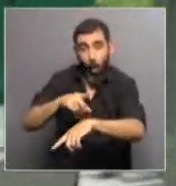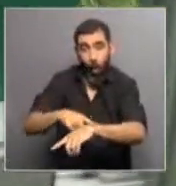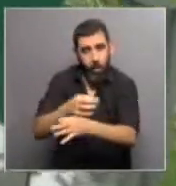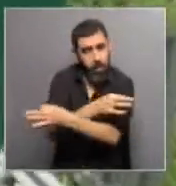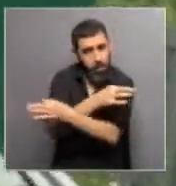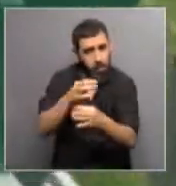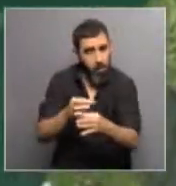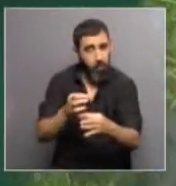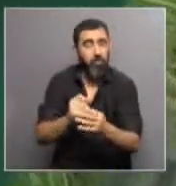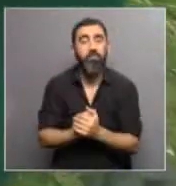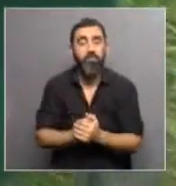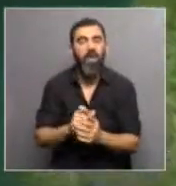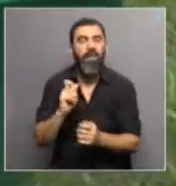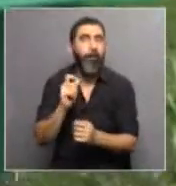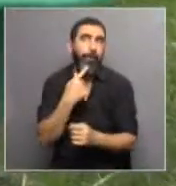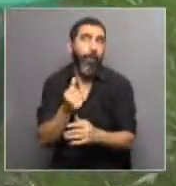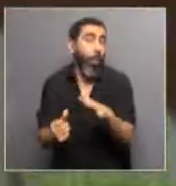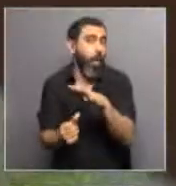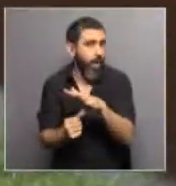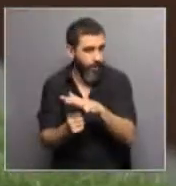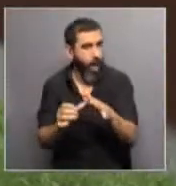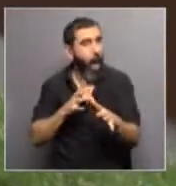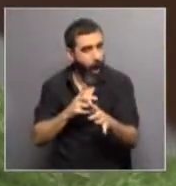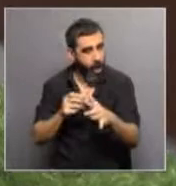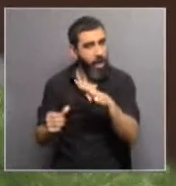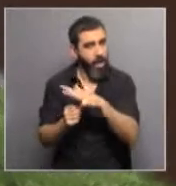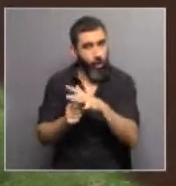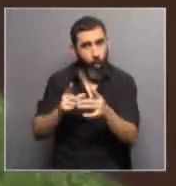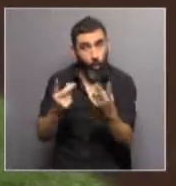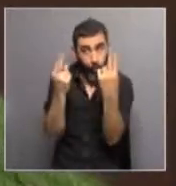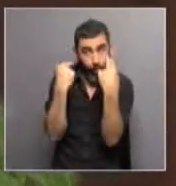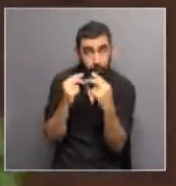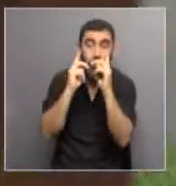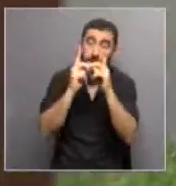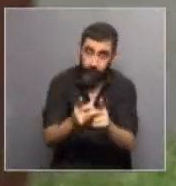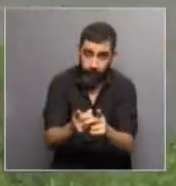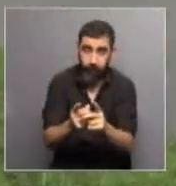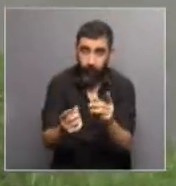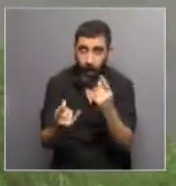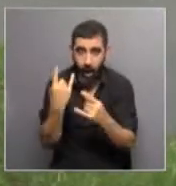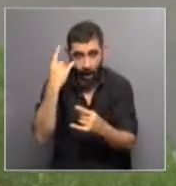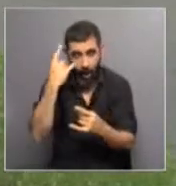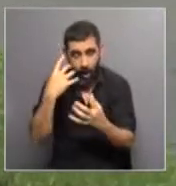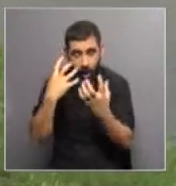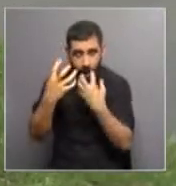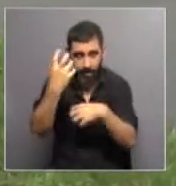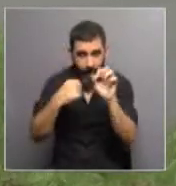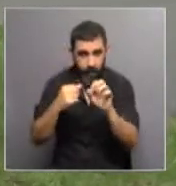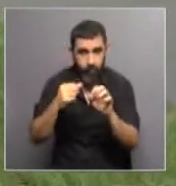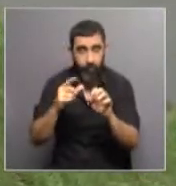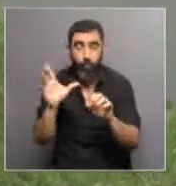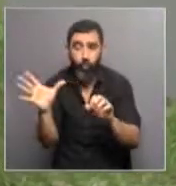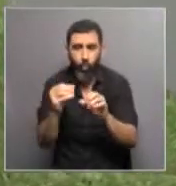quiénes son los líderes, porque hay un estrato social, algunos mandan y otros obedecen, y todo eso se viene infiriendo.